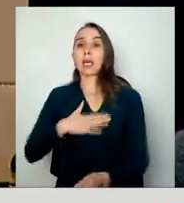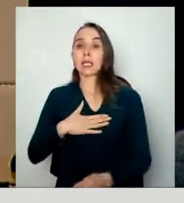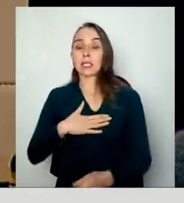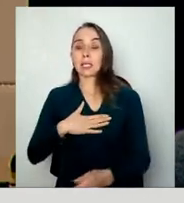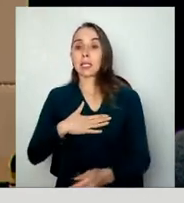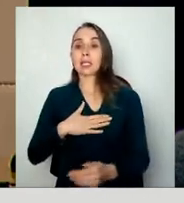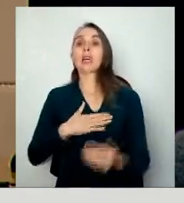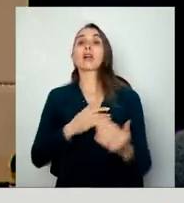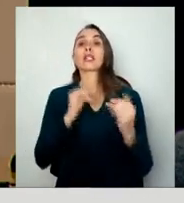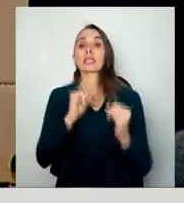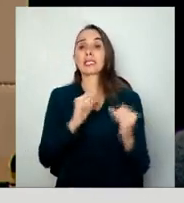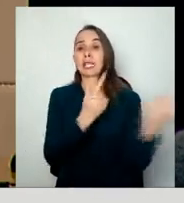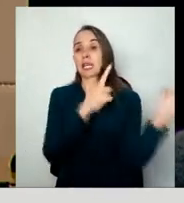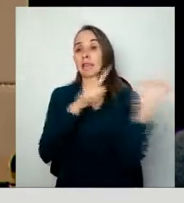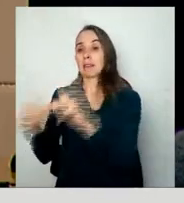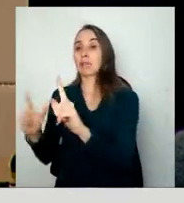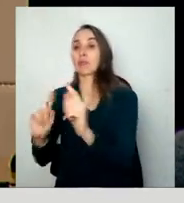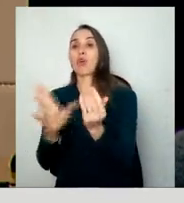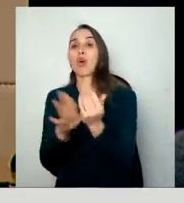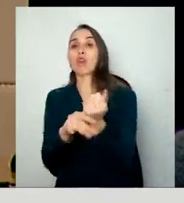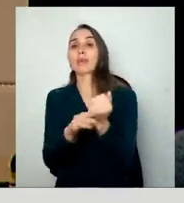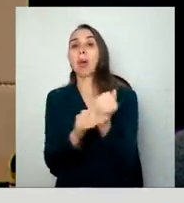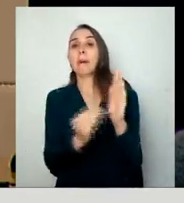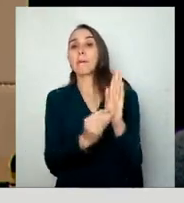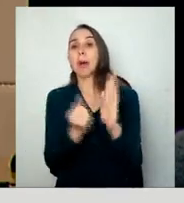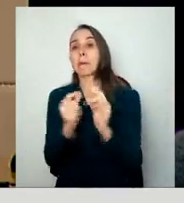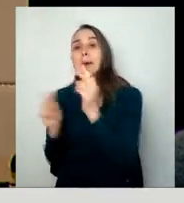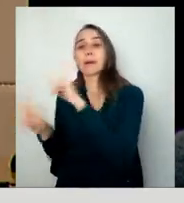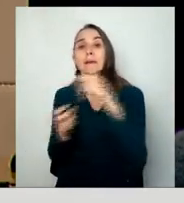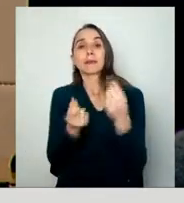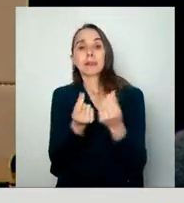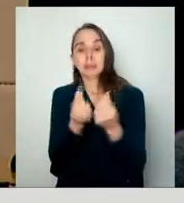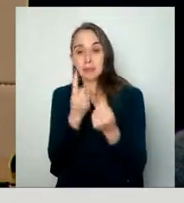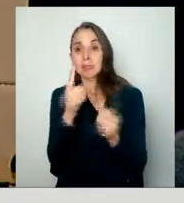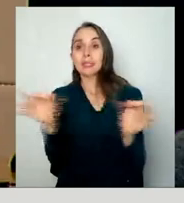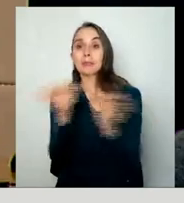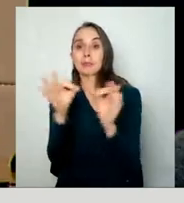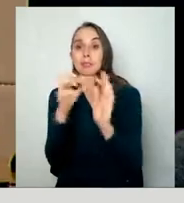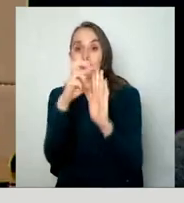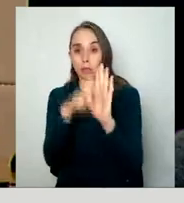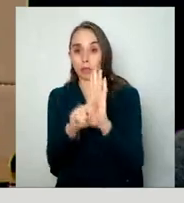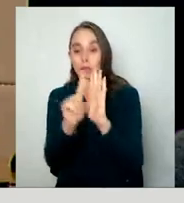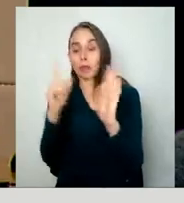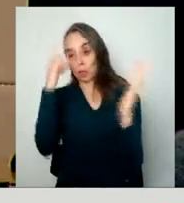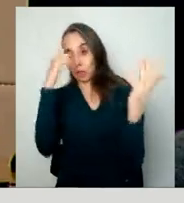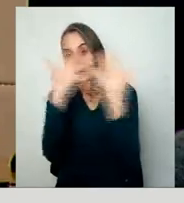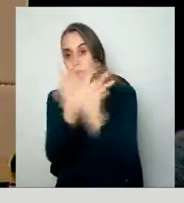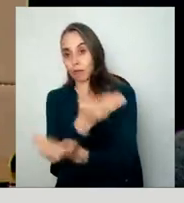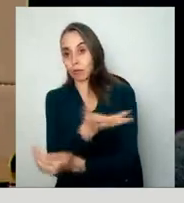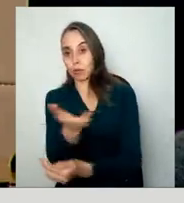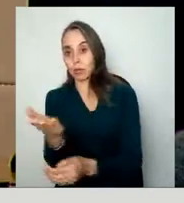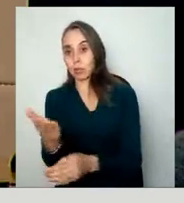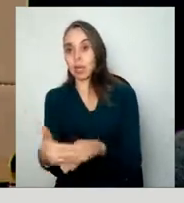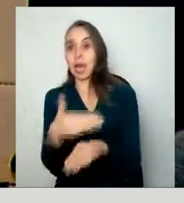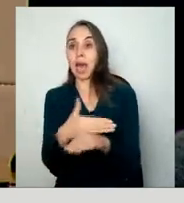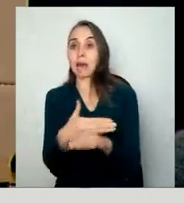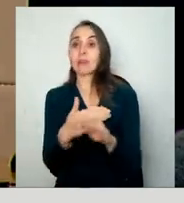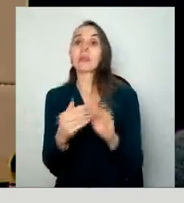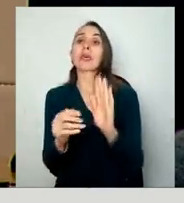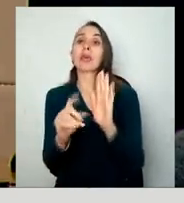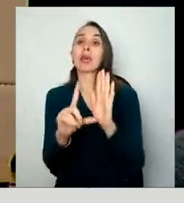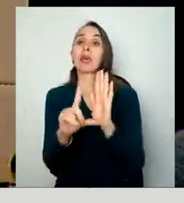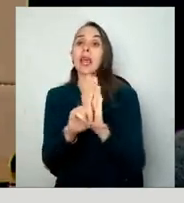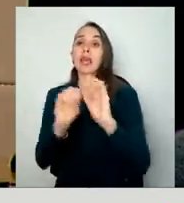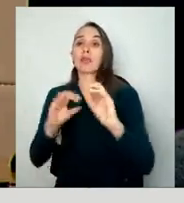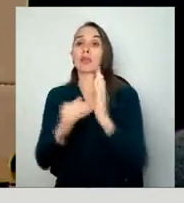títulos sin usar letra chica quiero explicar bien el proyecto para que no haya confusiones antes de la ley de educación superior no había